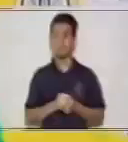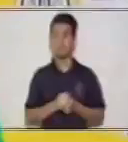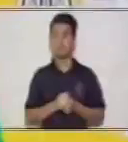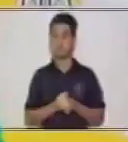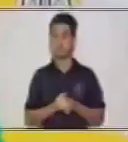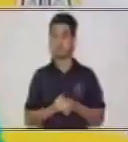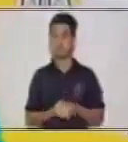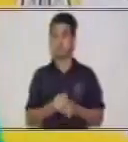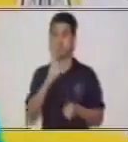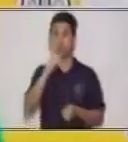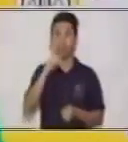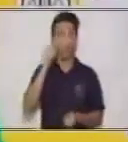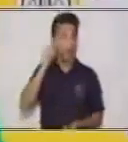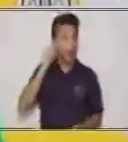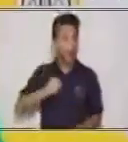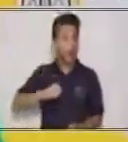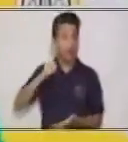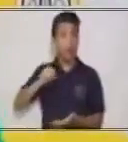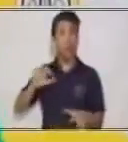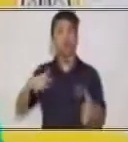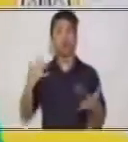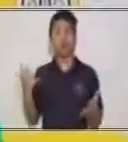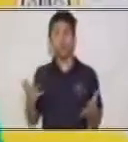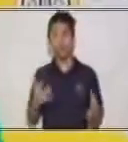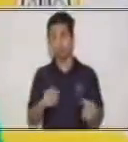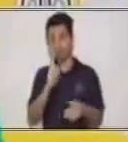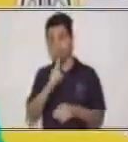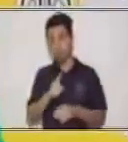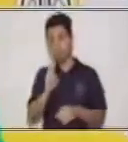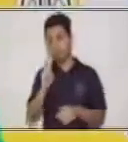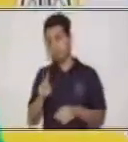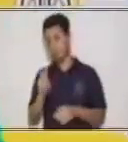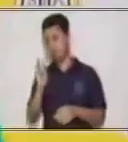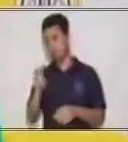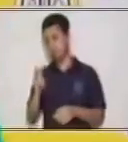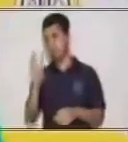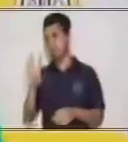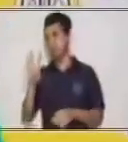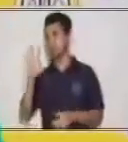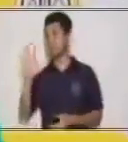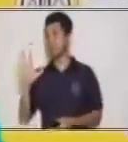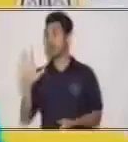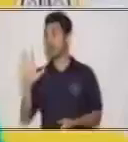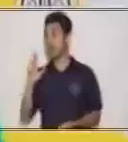Un galón es equivalente a 1, 2, 3, 4, 5